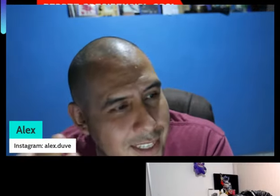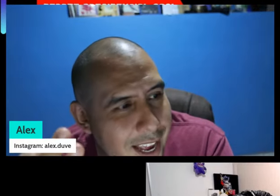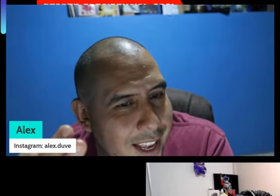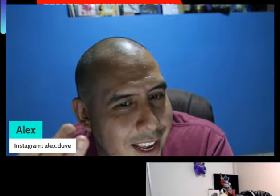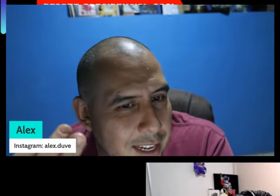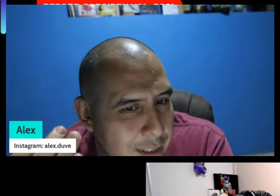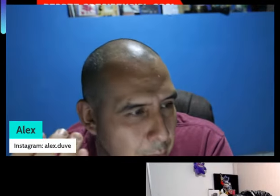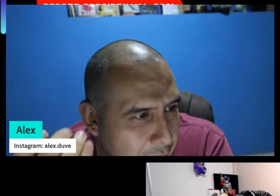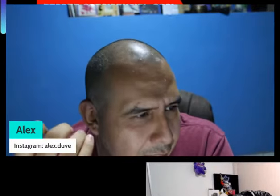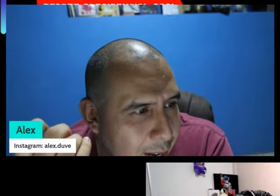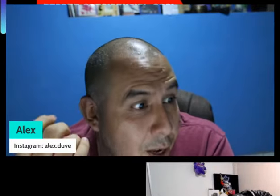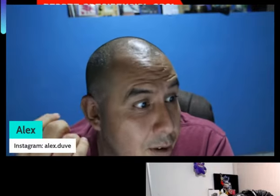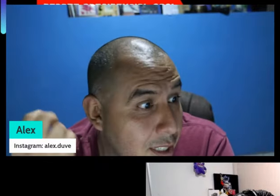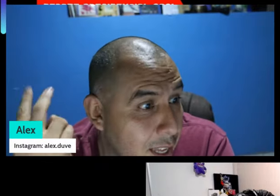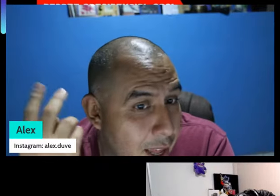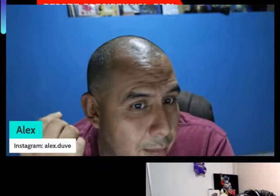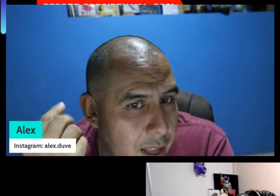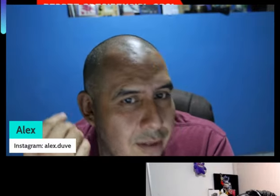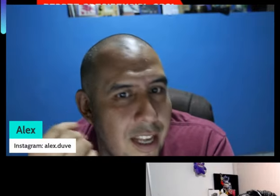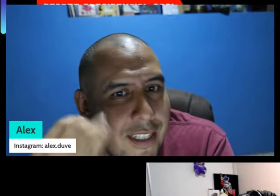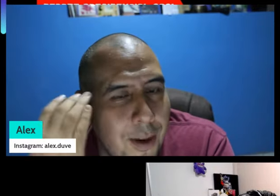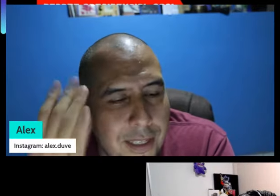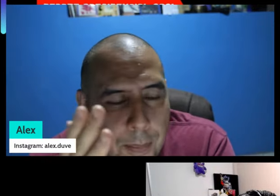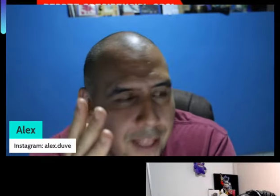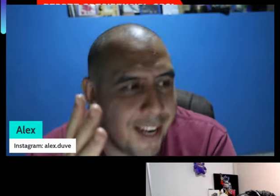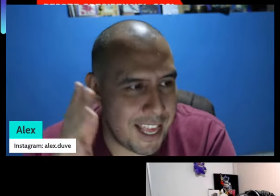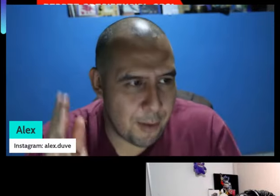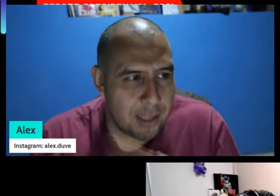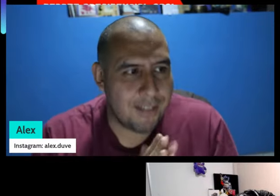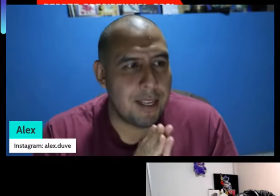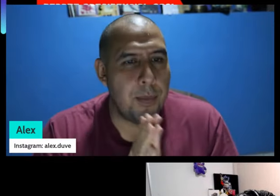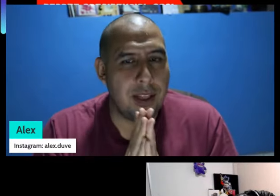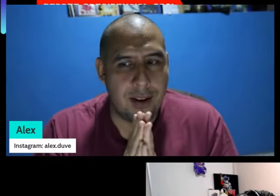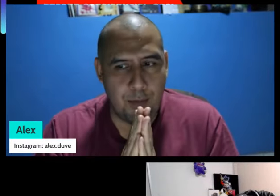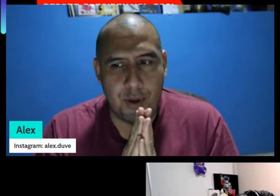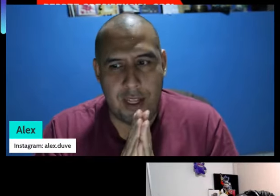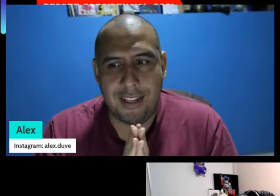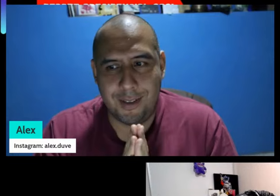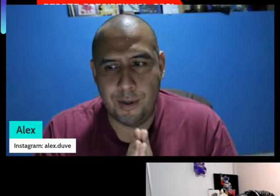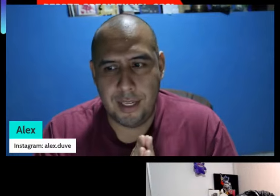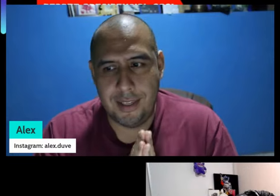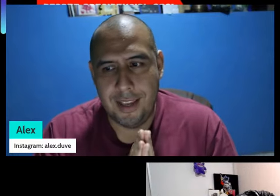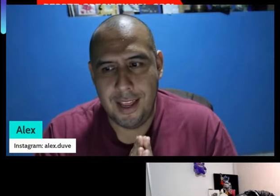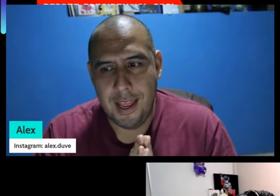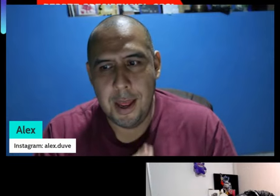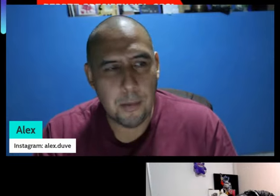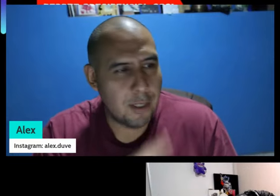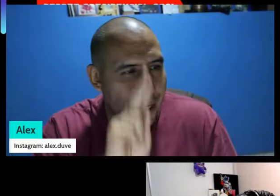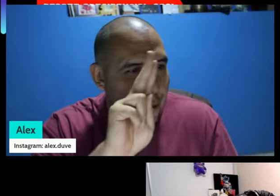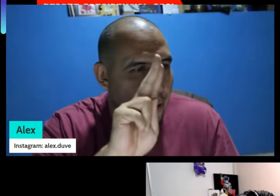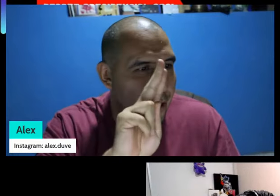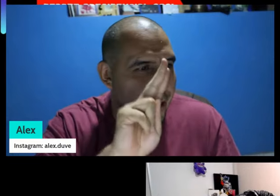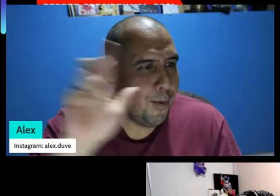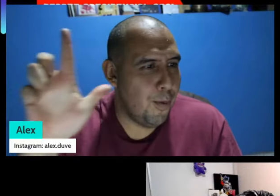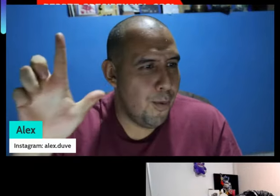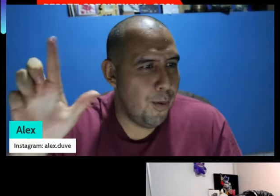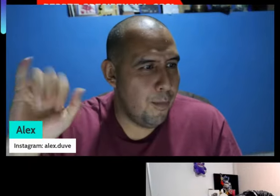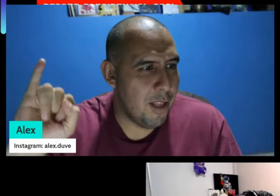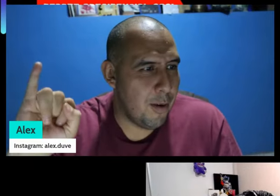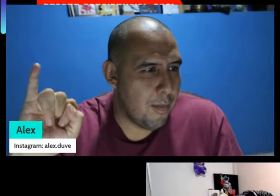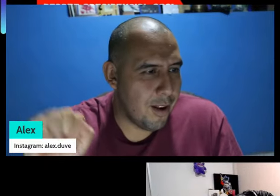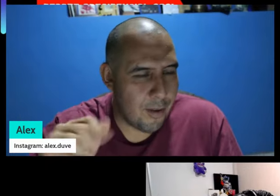el mensaje y ganar simpatía creo que no está bien o sea si te lo vas a aprender y nomás te vas a aprender poquitas cosas pues caso yo se oye decir